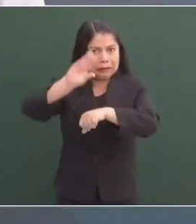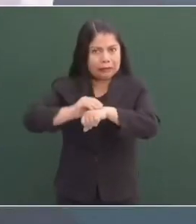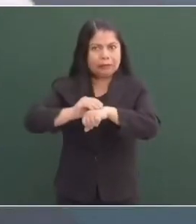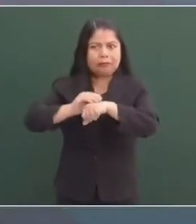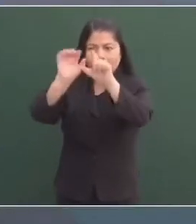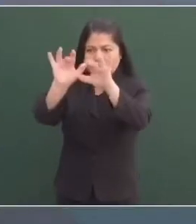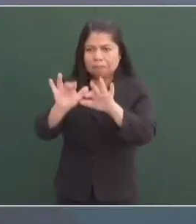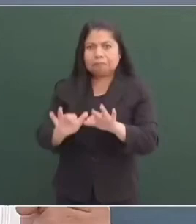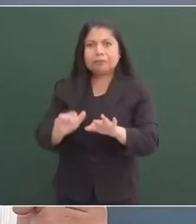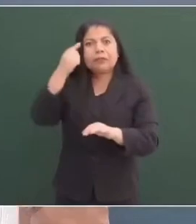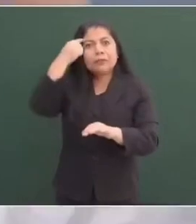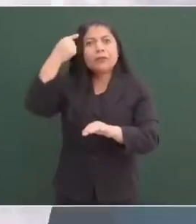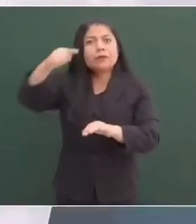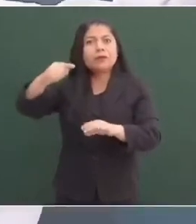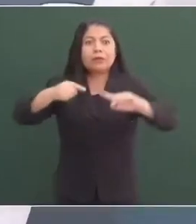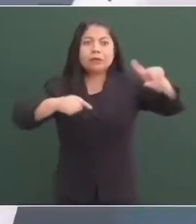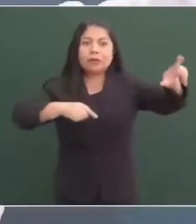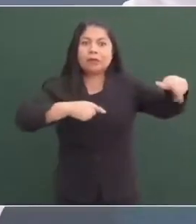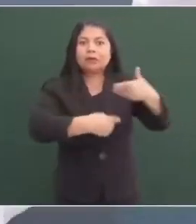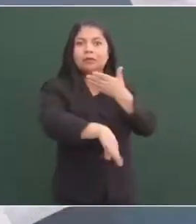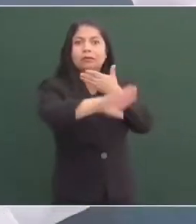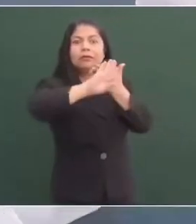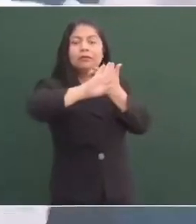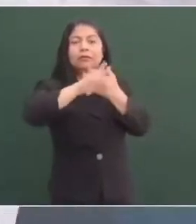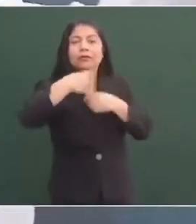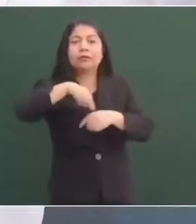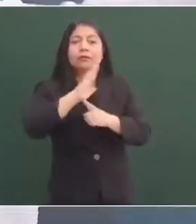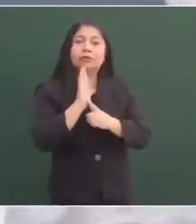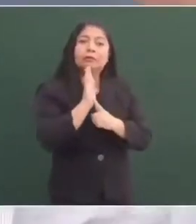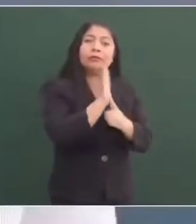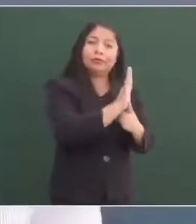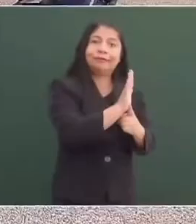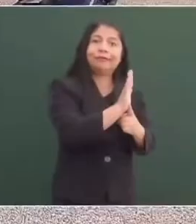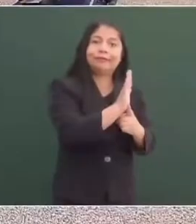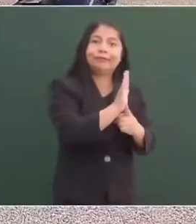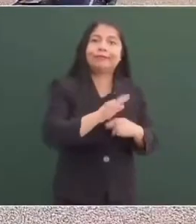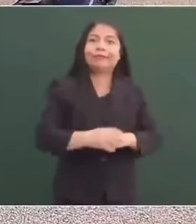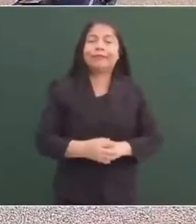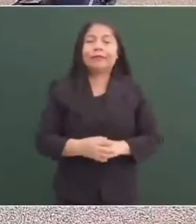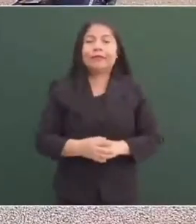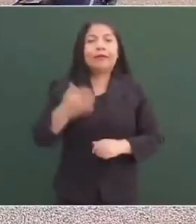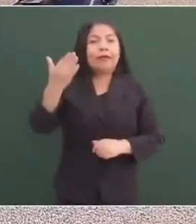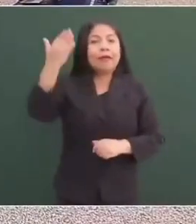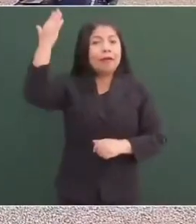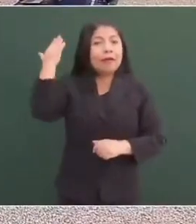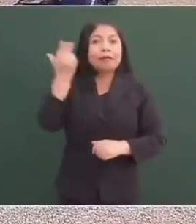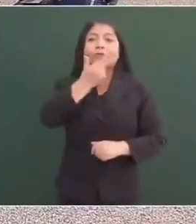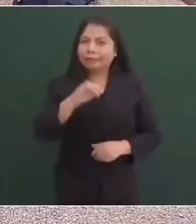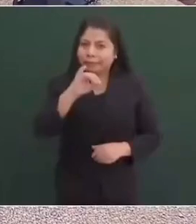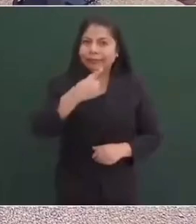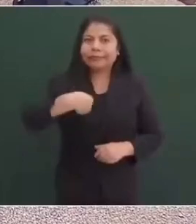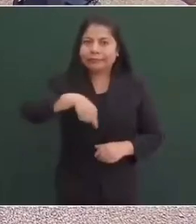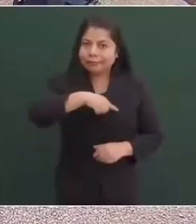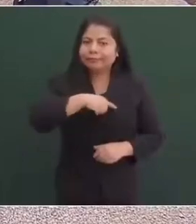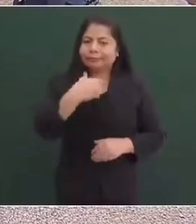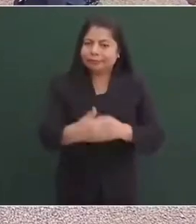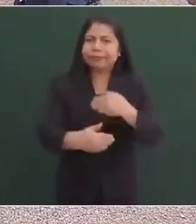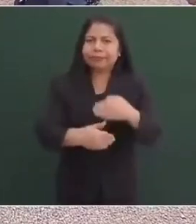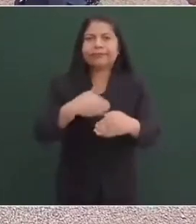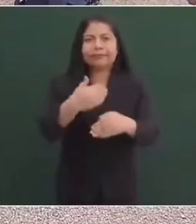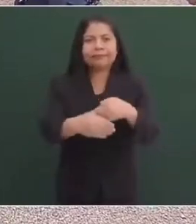en la historia. Antes, ¿qué se iba a atrever un juez a parar una obra? Ellos